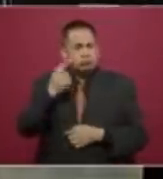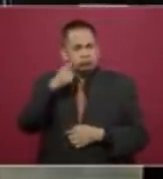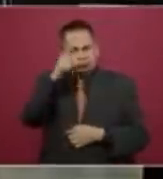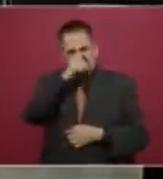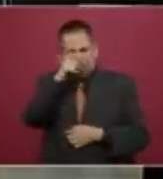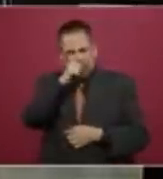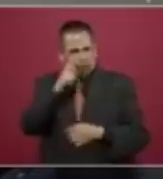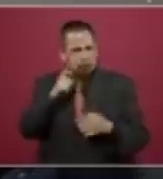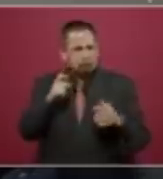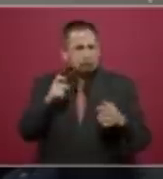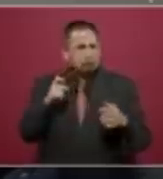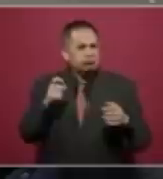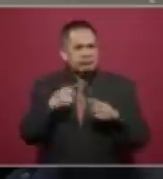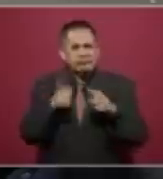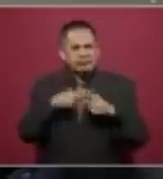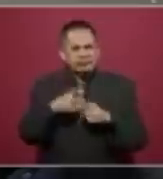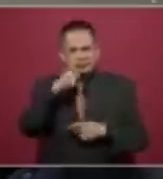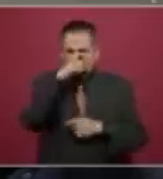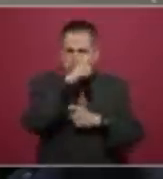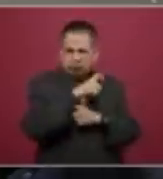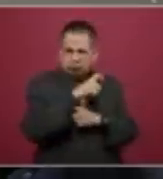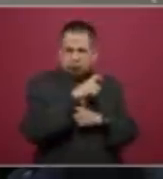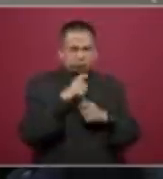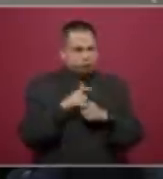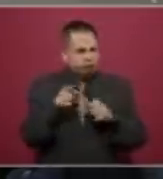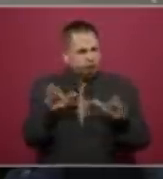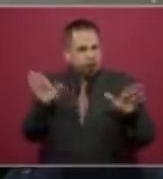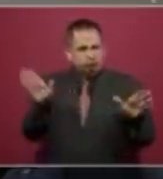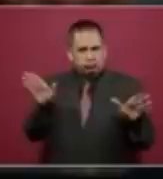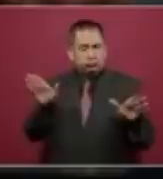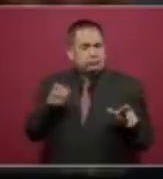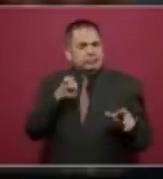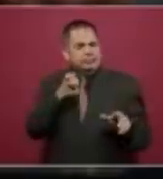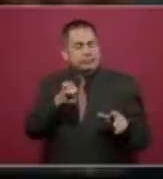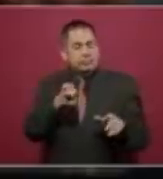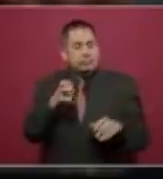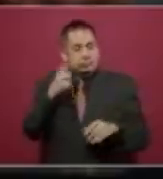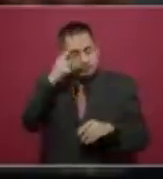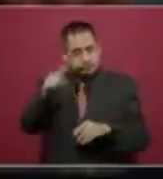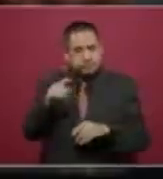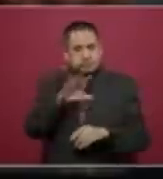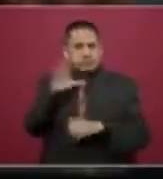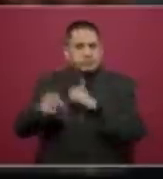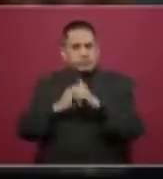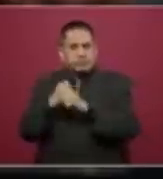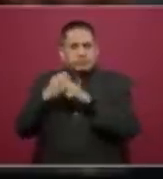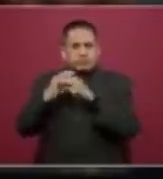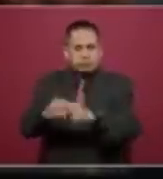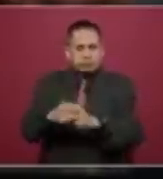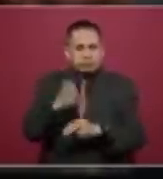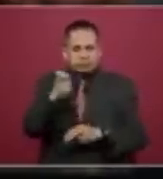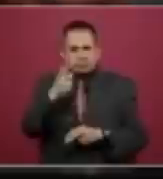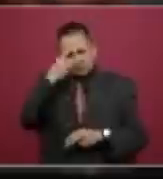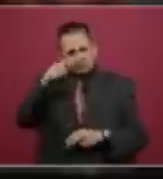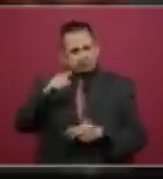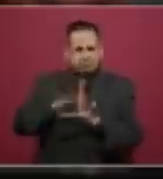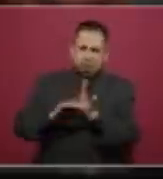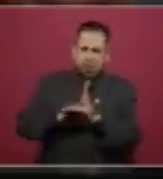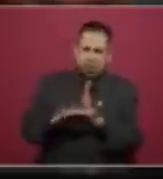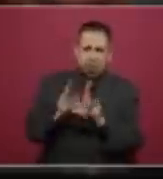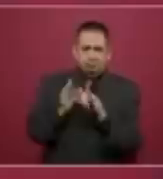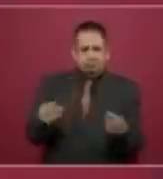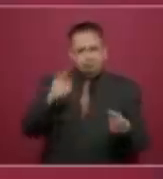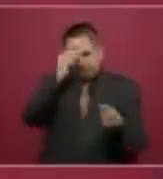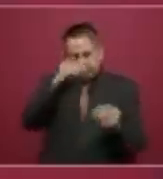águila rampante, con motivo de los 500 años del encuentro de dos culturas, podría representar sanar las heridas de infancia como